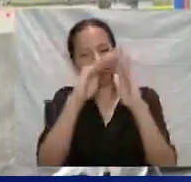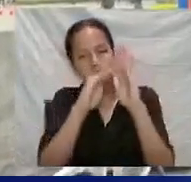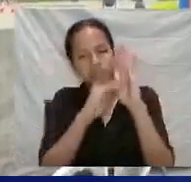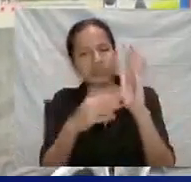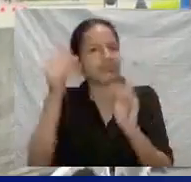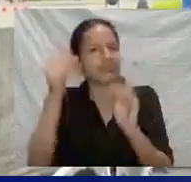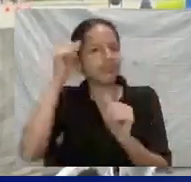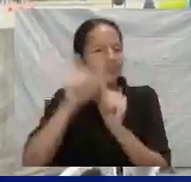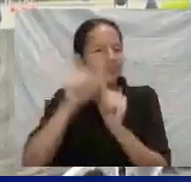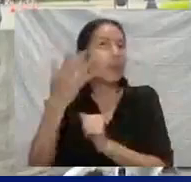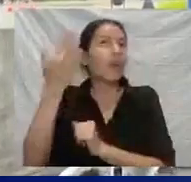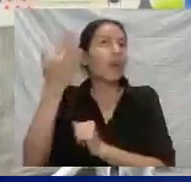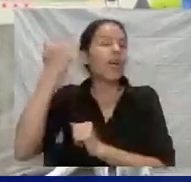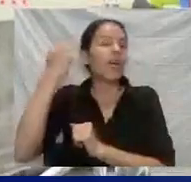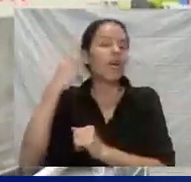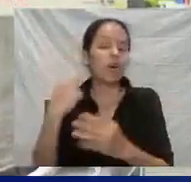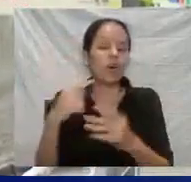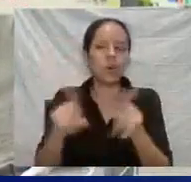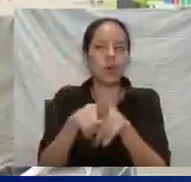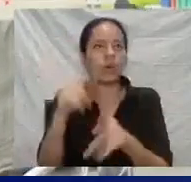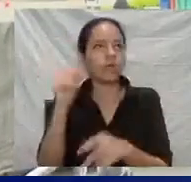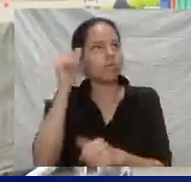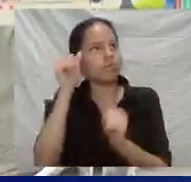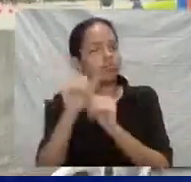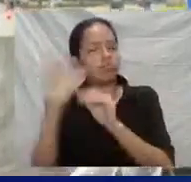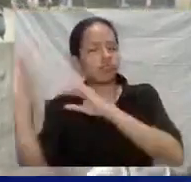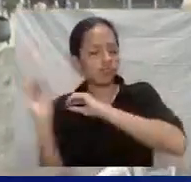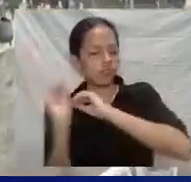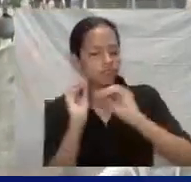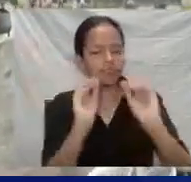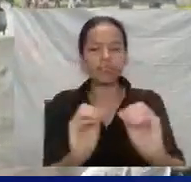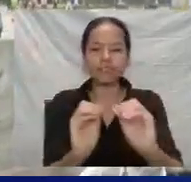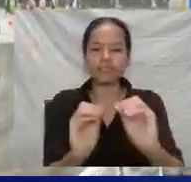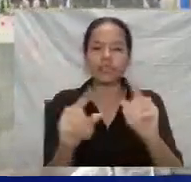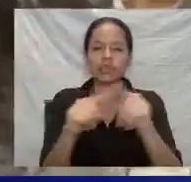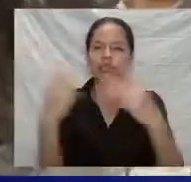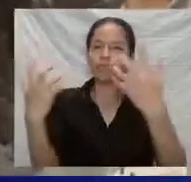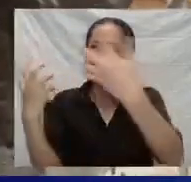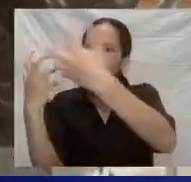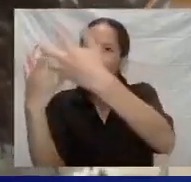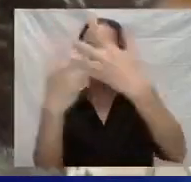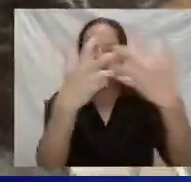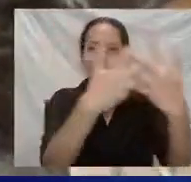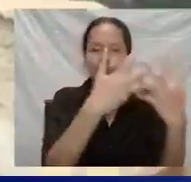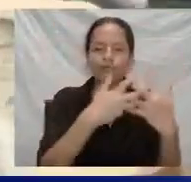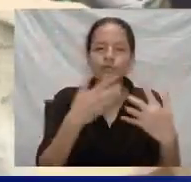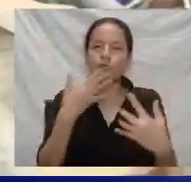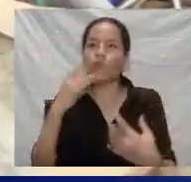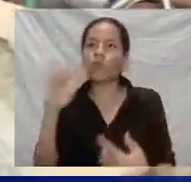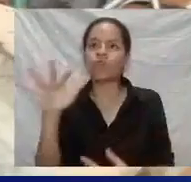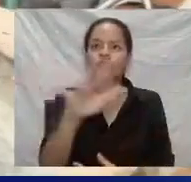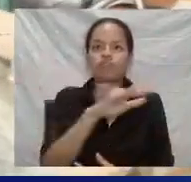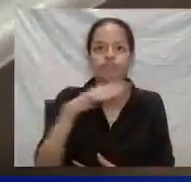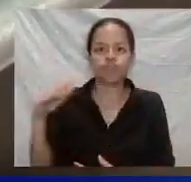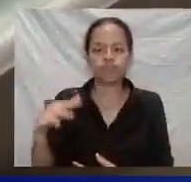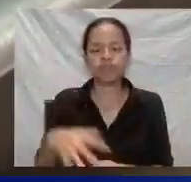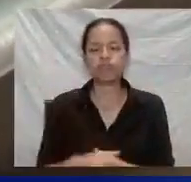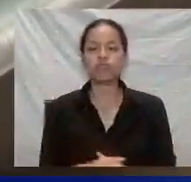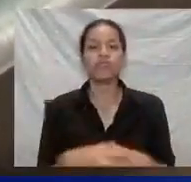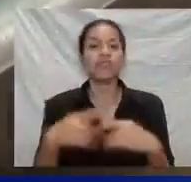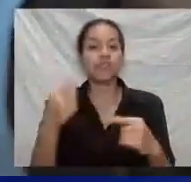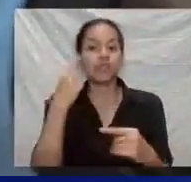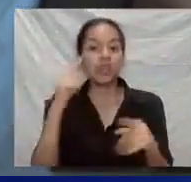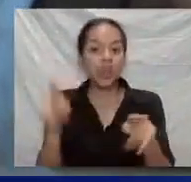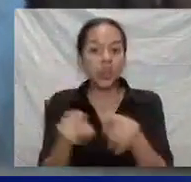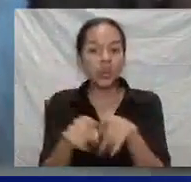no que armonice de mejor manera con la catedral de lima con el palacio arzobispal la fuente de agua como los balcones y los trabajos en la plaza